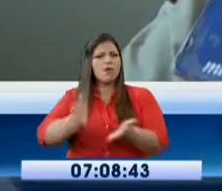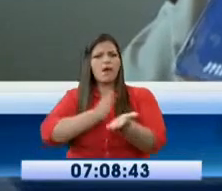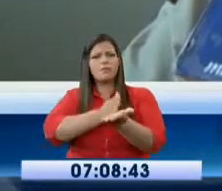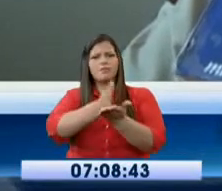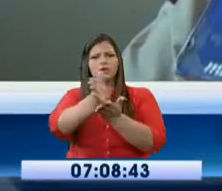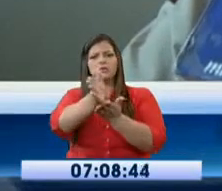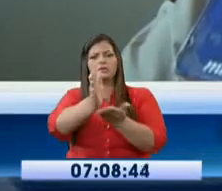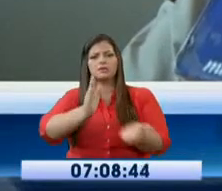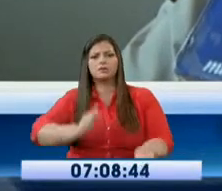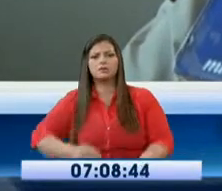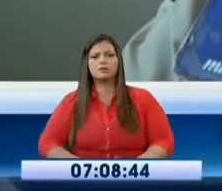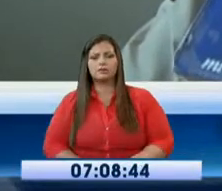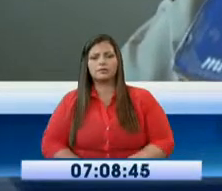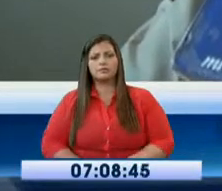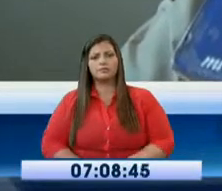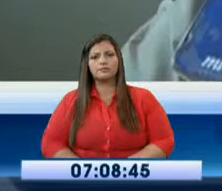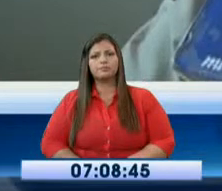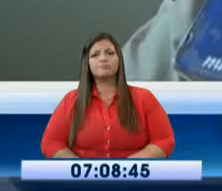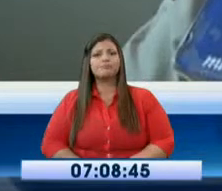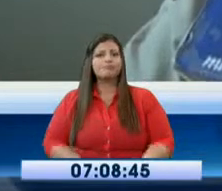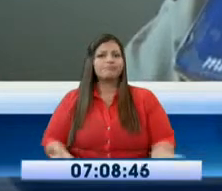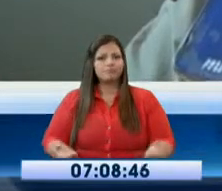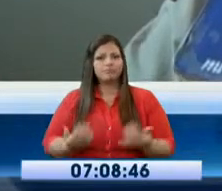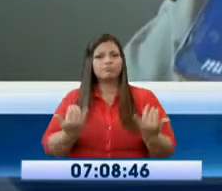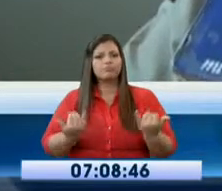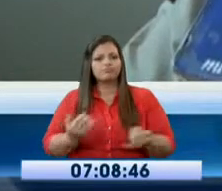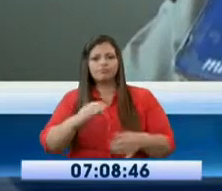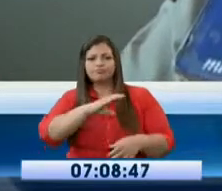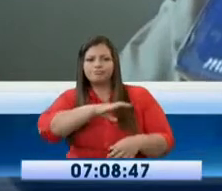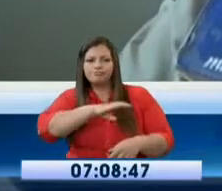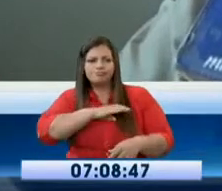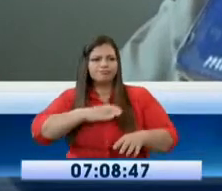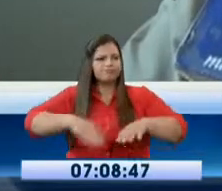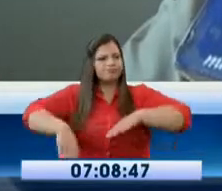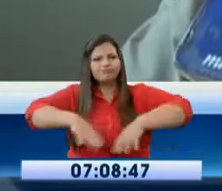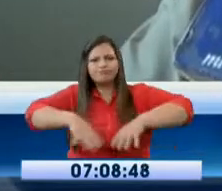lugar, entonces con todas las unidades en coordinación